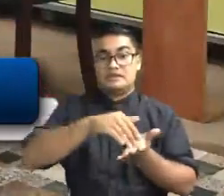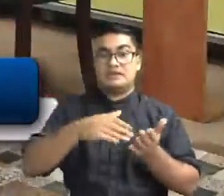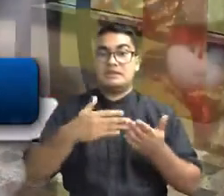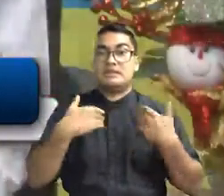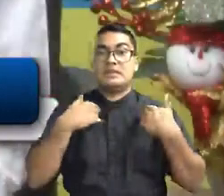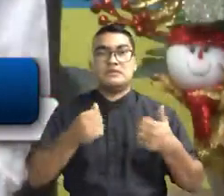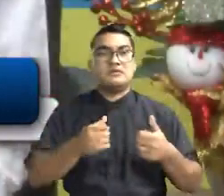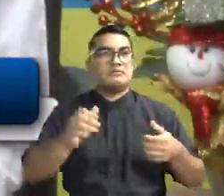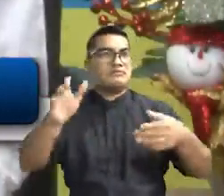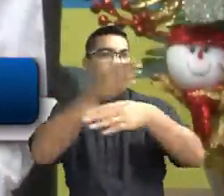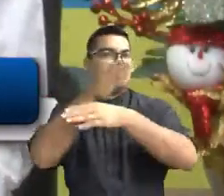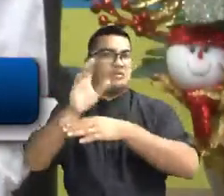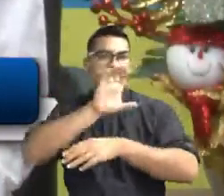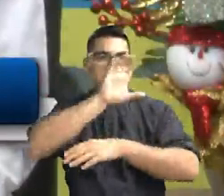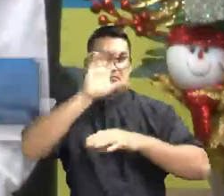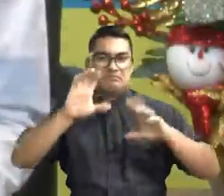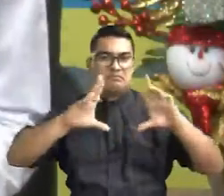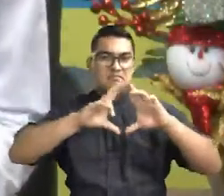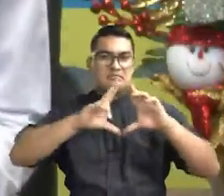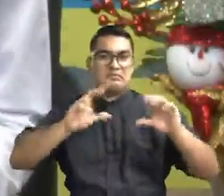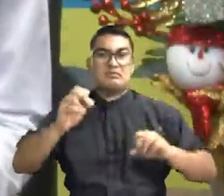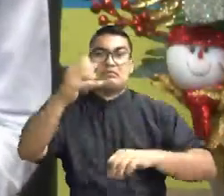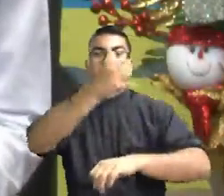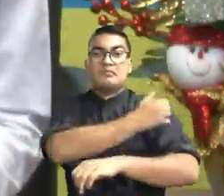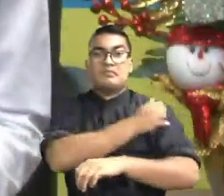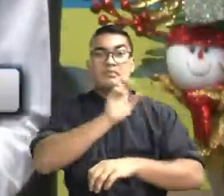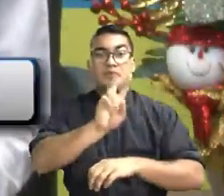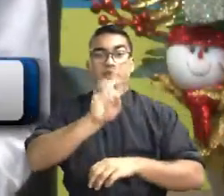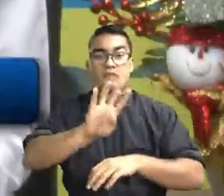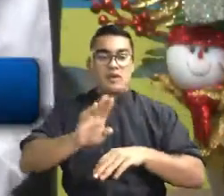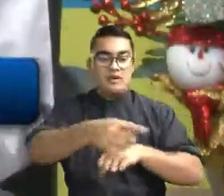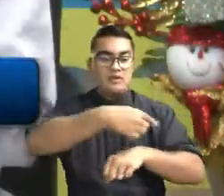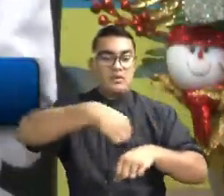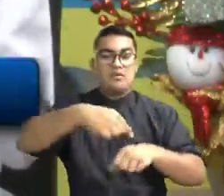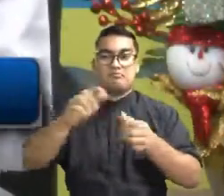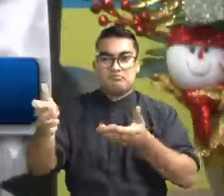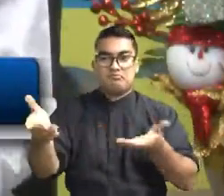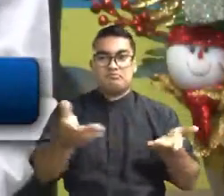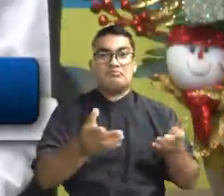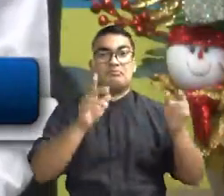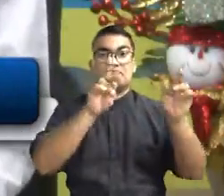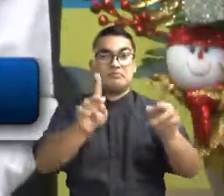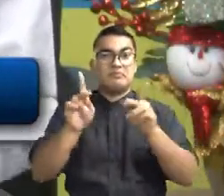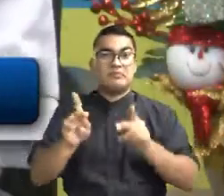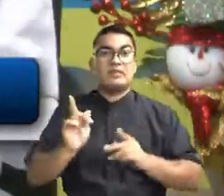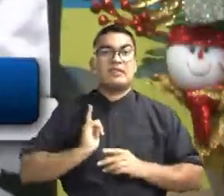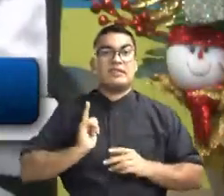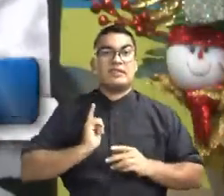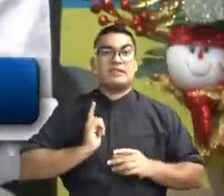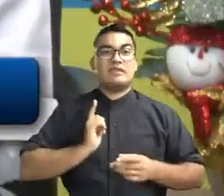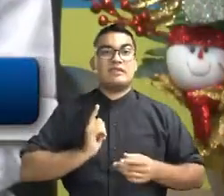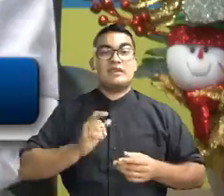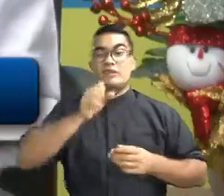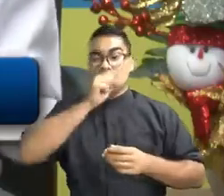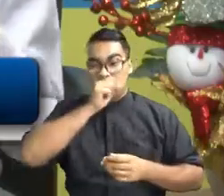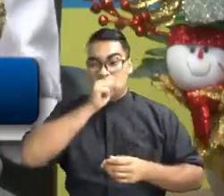por todos lados hay centros de salud, los hospitales con atención 24 horas. Si tenemos pacientes que presentan